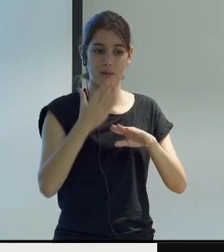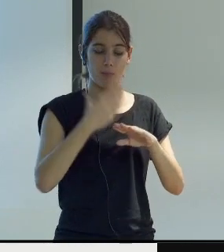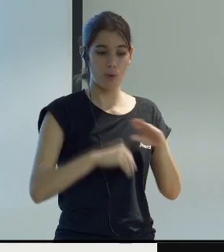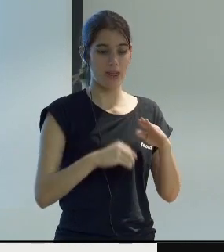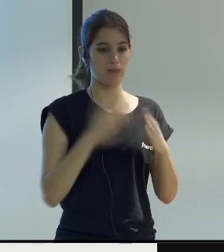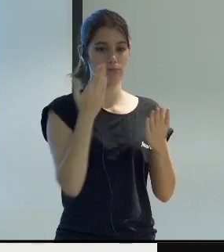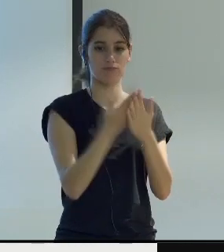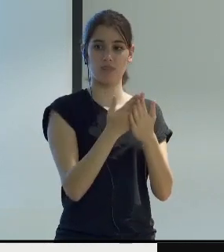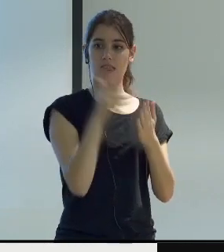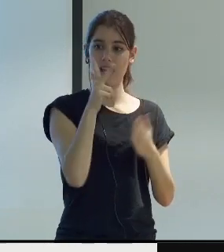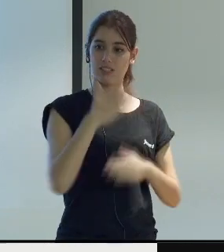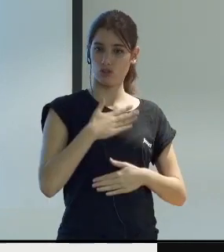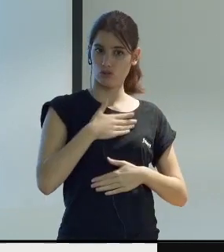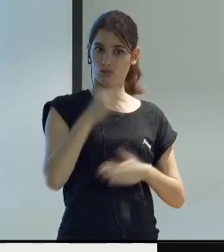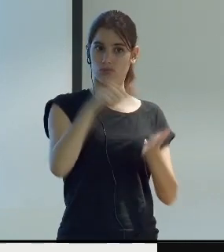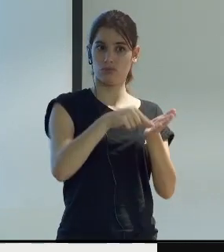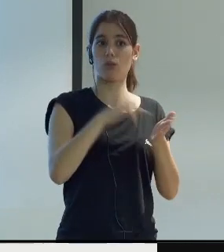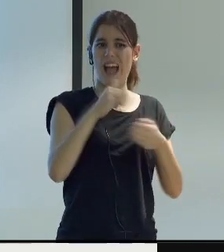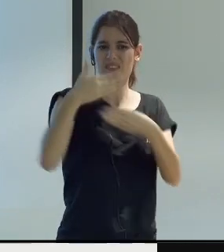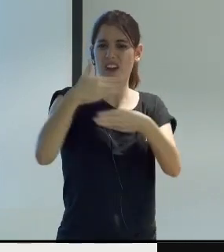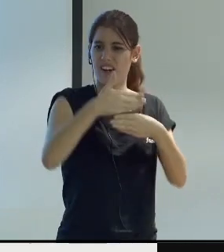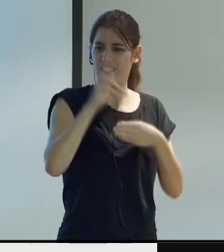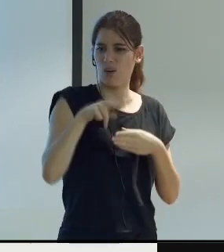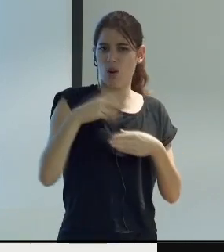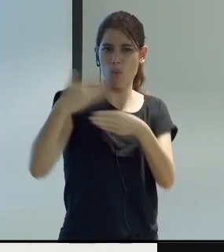demandar nuestros derechos. Hay barreras y